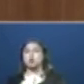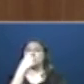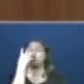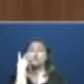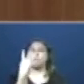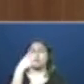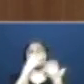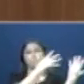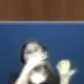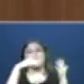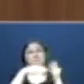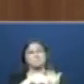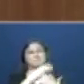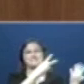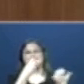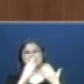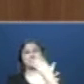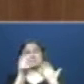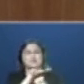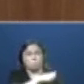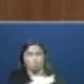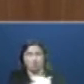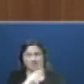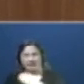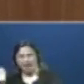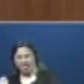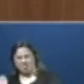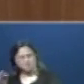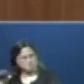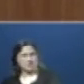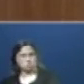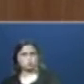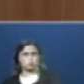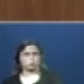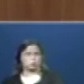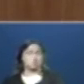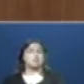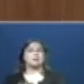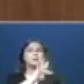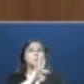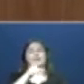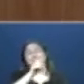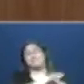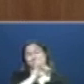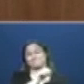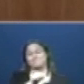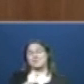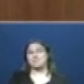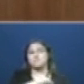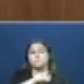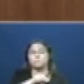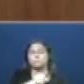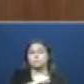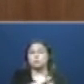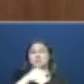de funciones más que imientos a pesar de que estos se comportaron mejor que en la media de España y un saldo migratorio negativo también